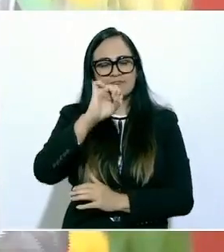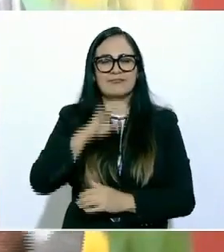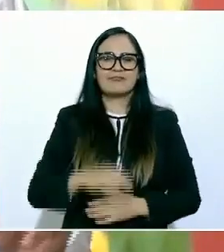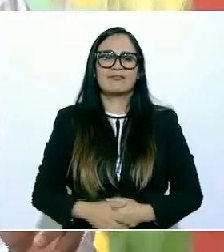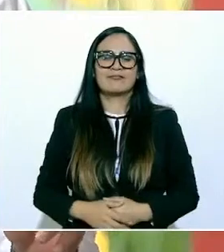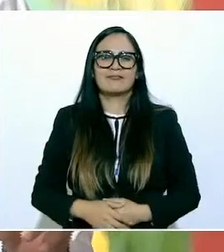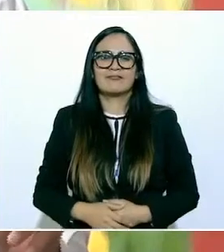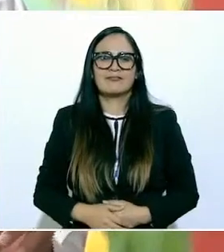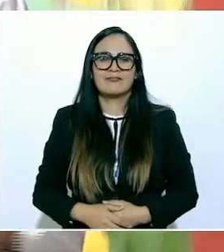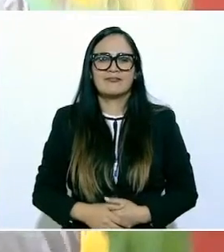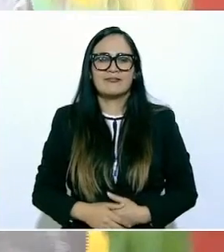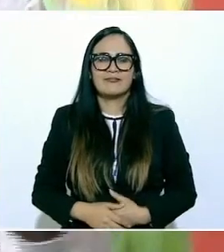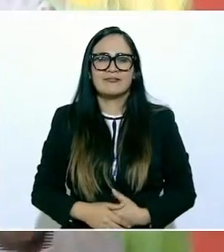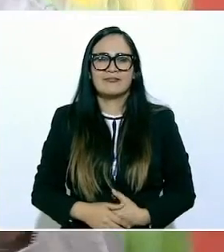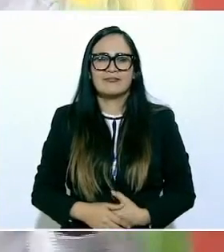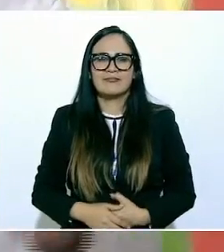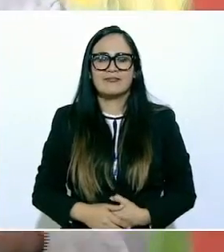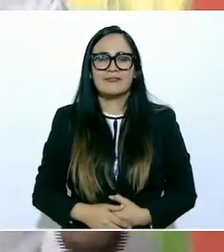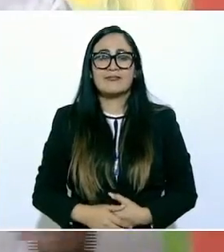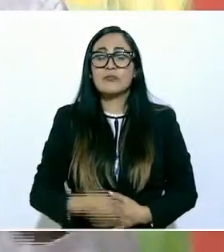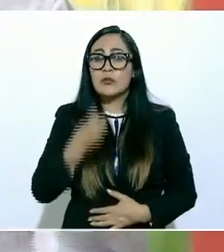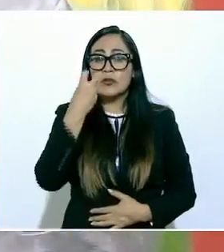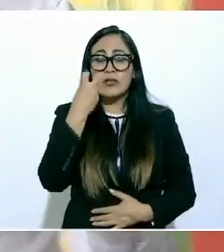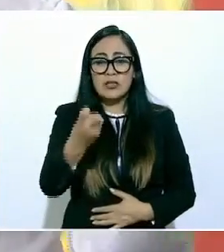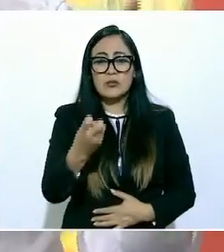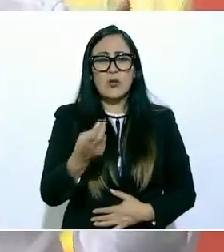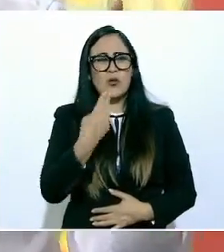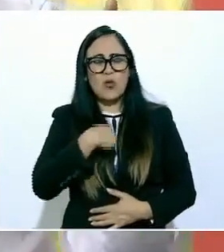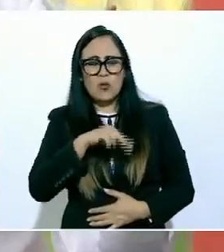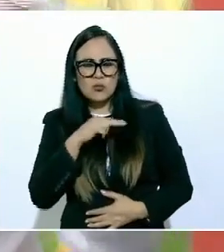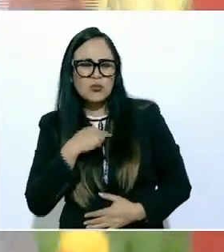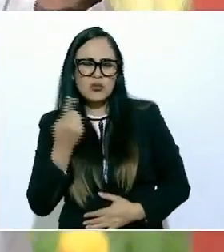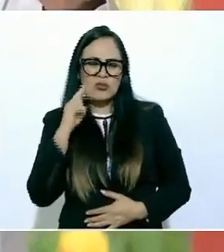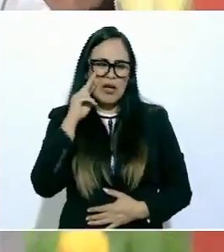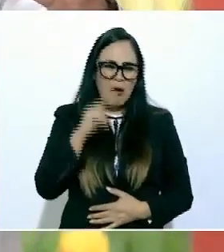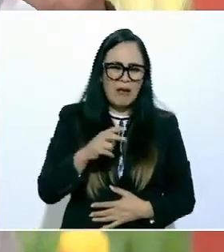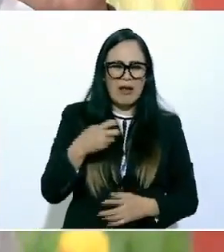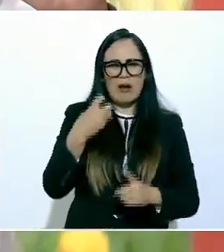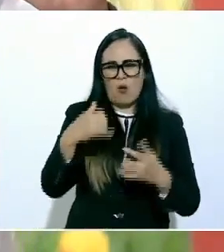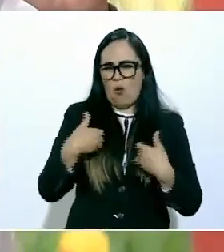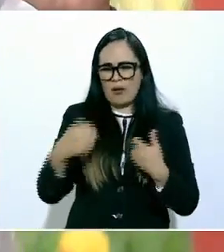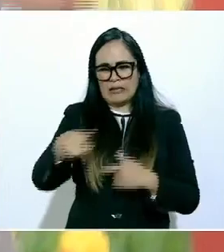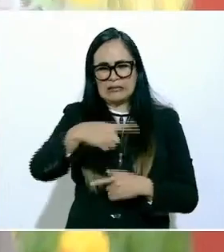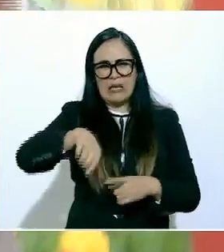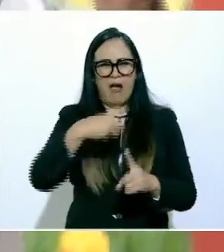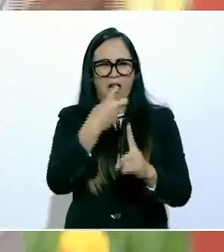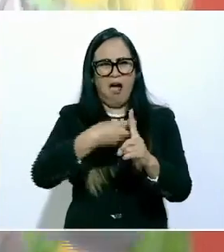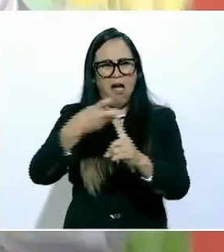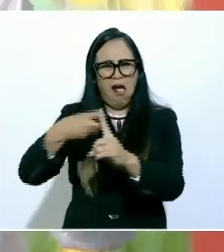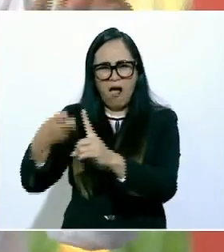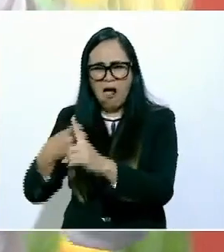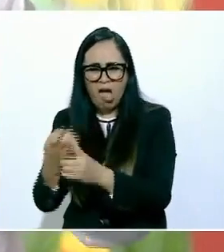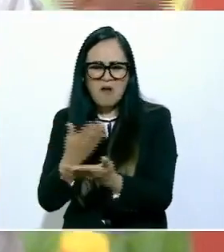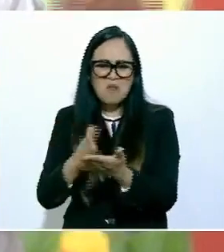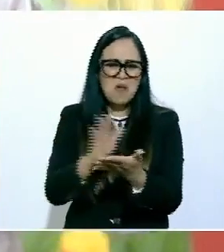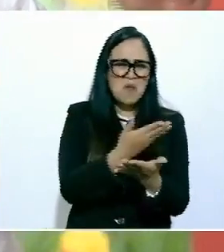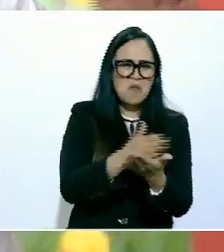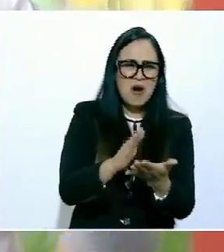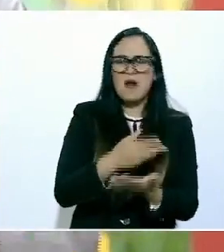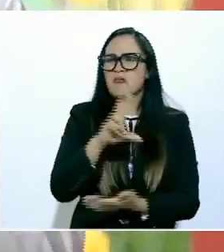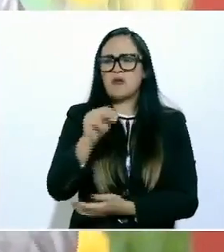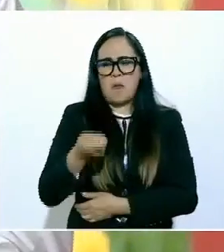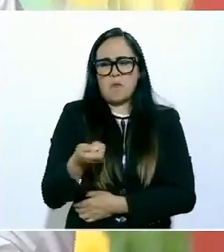Por eso no vamos nunca a estigmatizar a los jóvenes, nunca se les va a